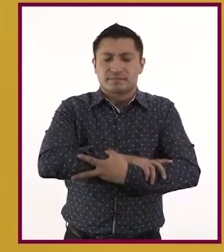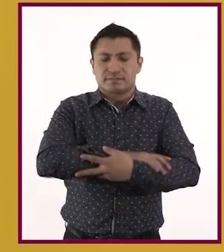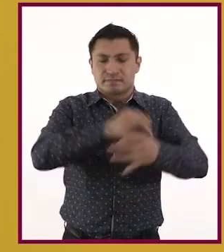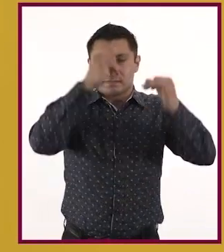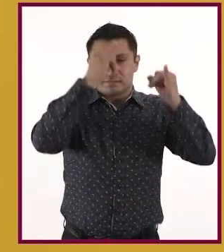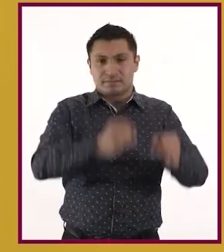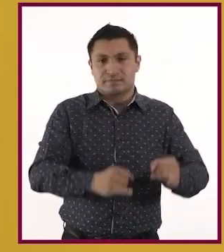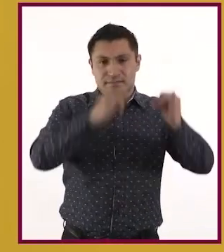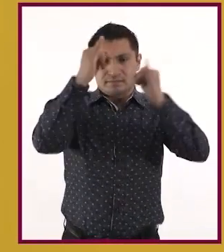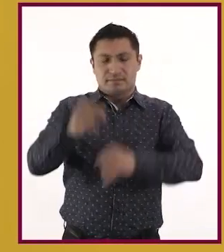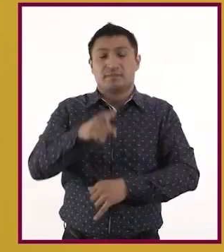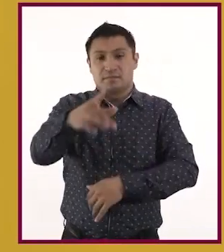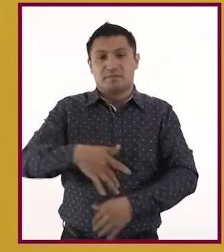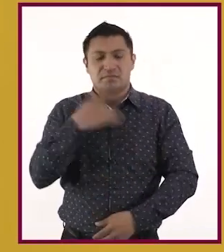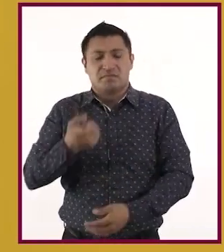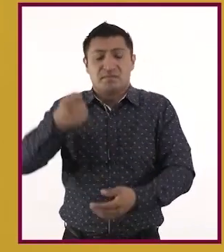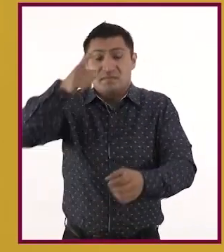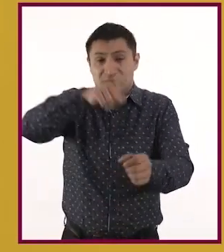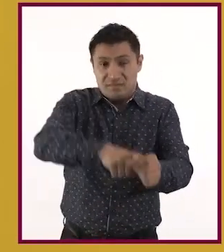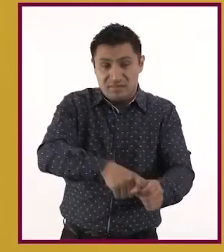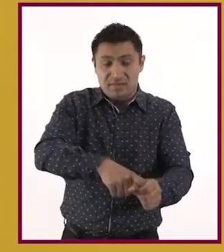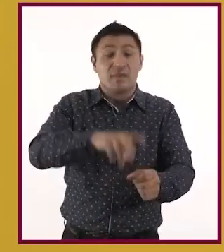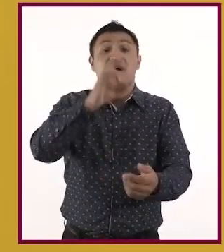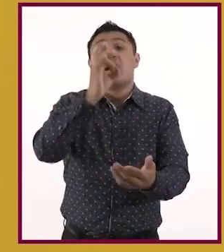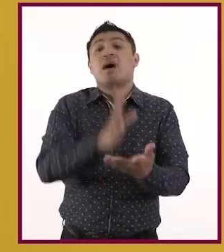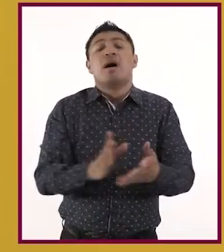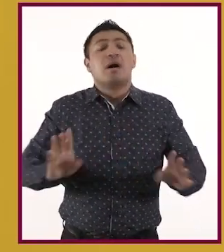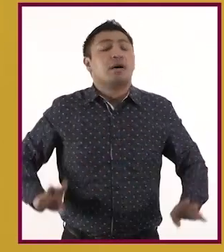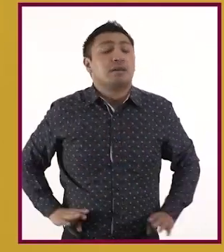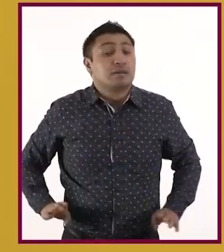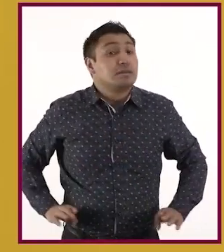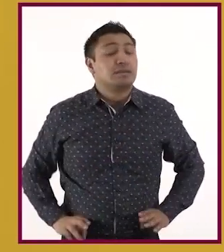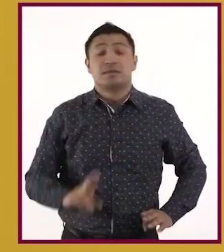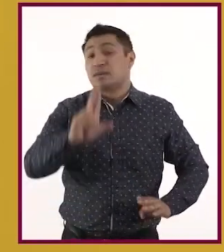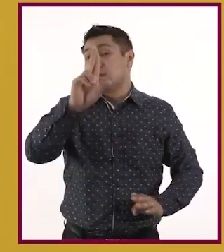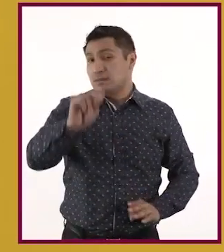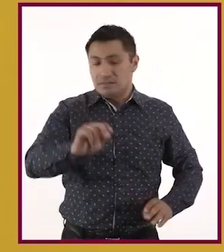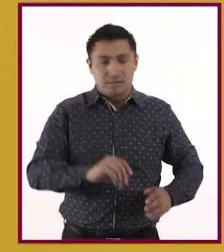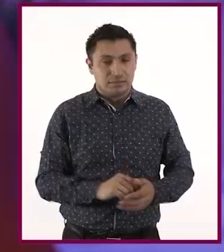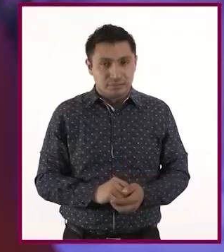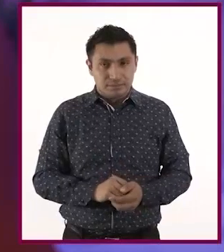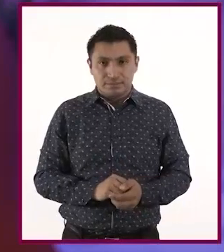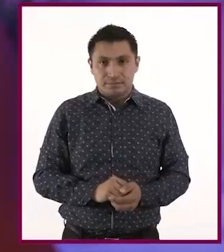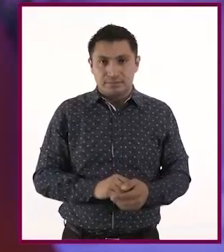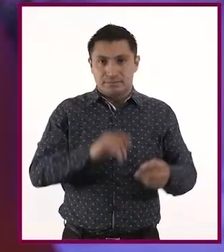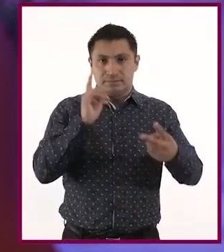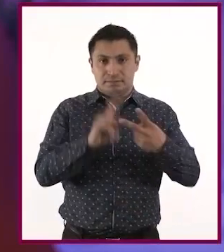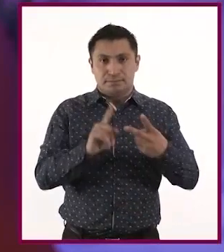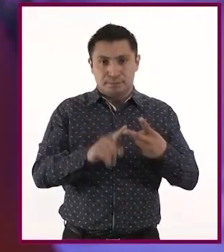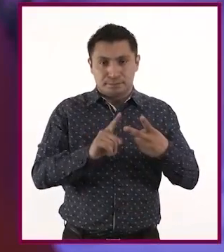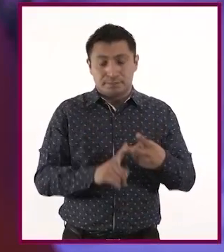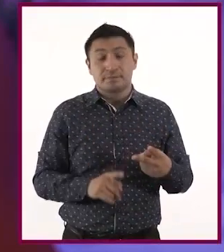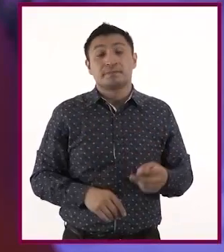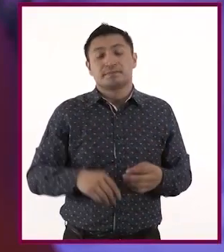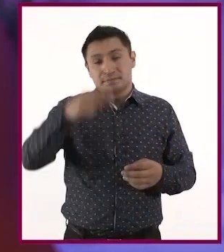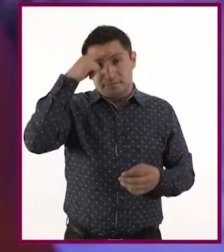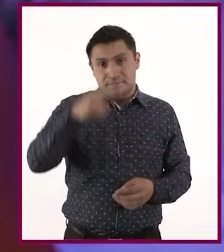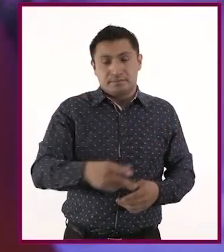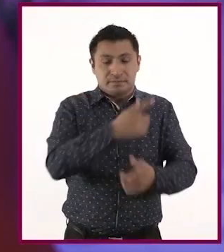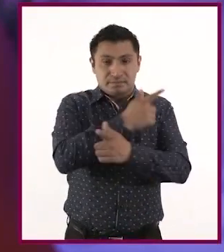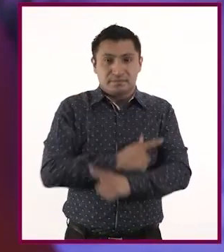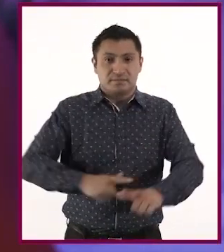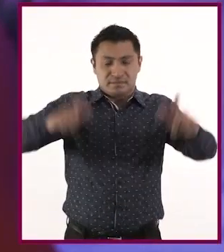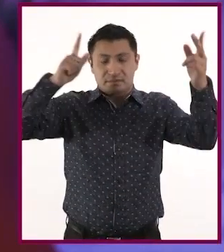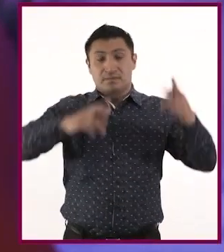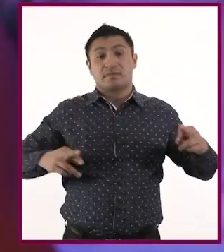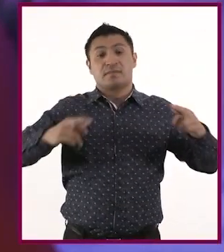y sentido de pertenencia, aunque no es el único rasgo de identidad ni determinante. 2. México es un país con libertad de